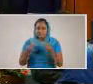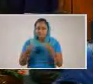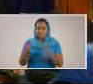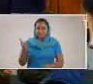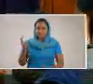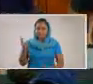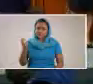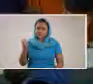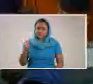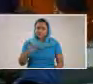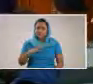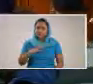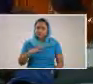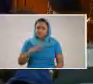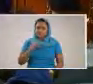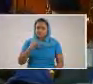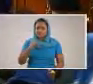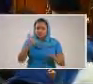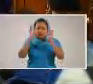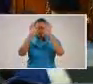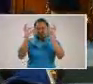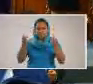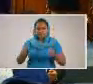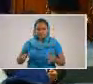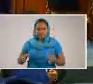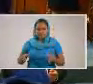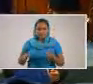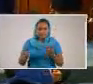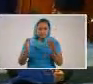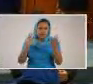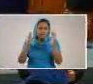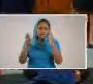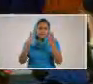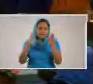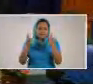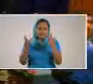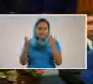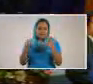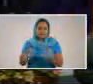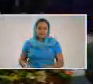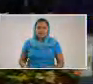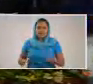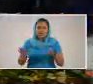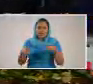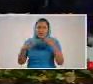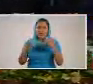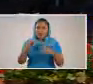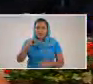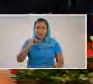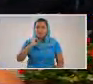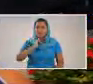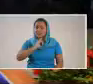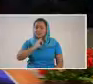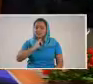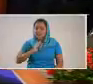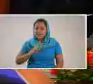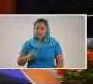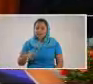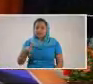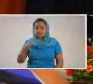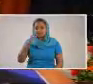un cumplimiento simbólico. Y así como el Israel literal